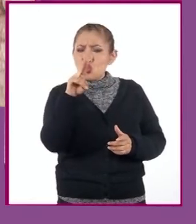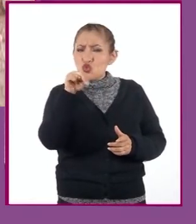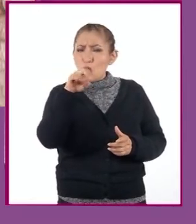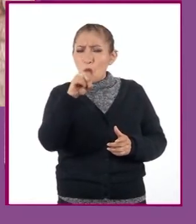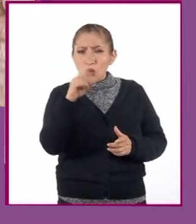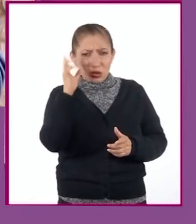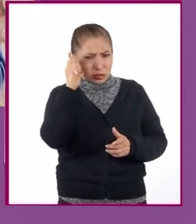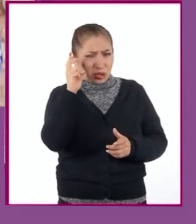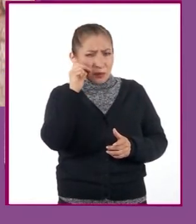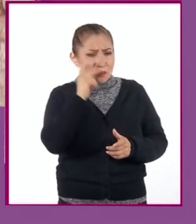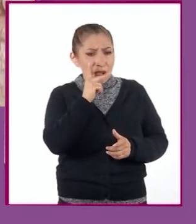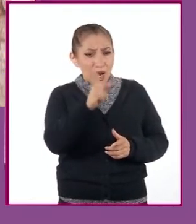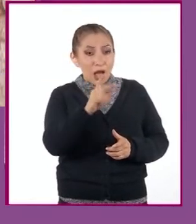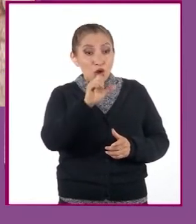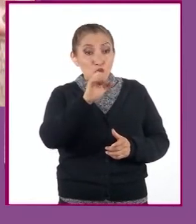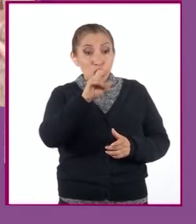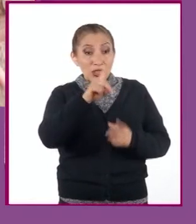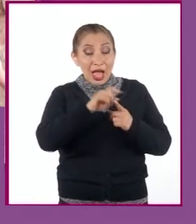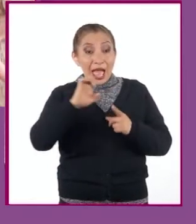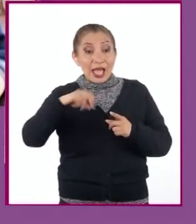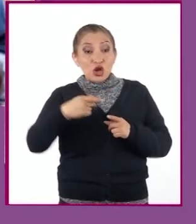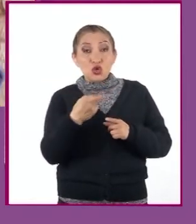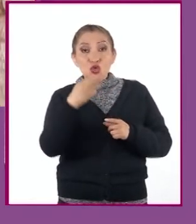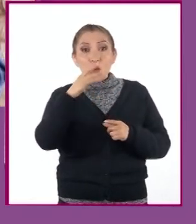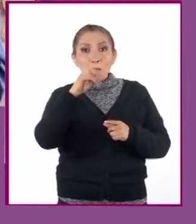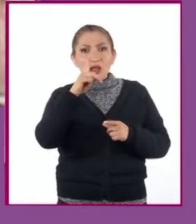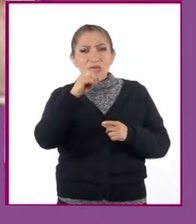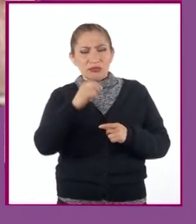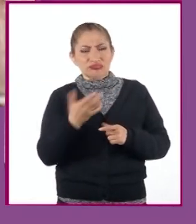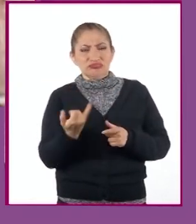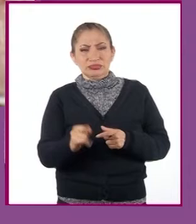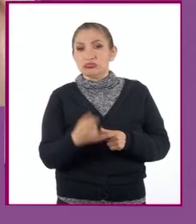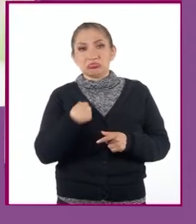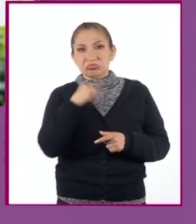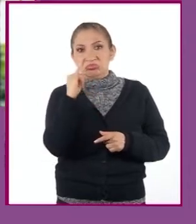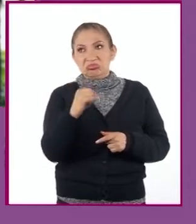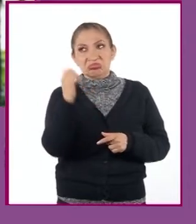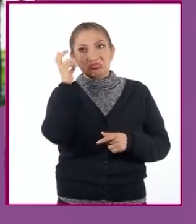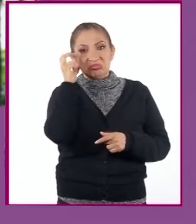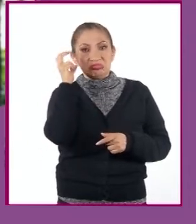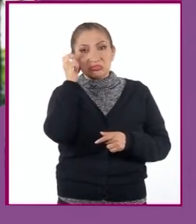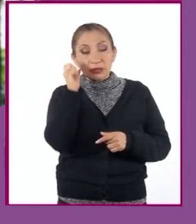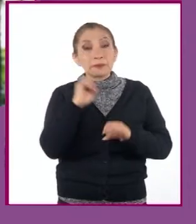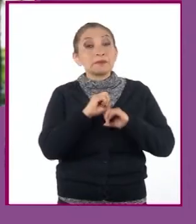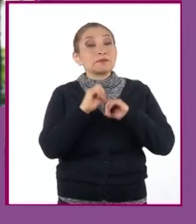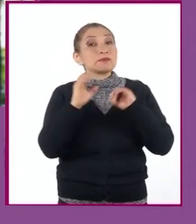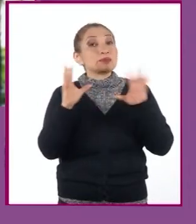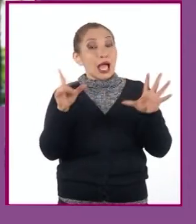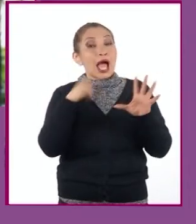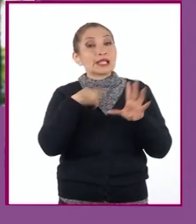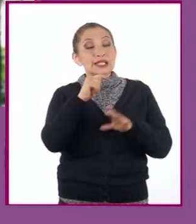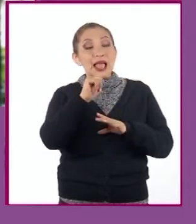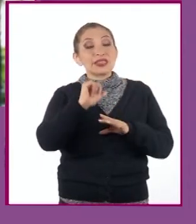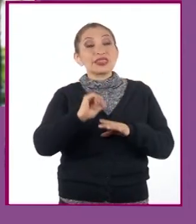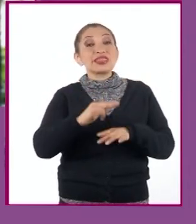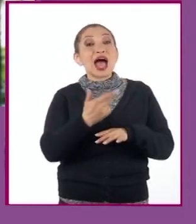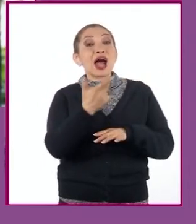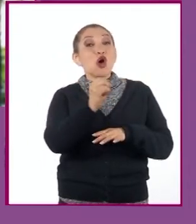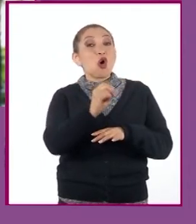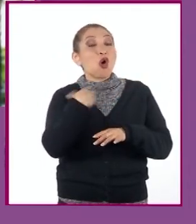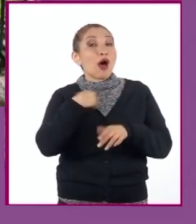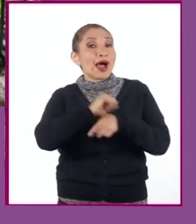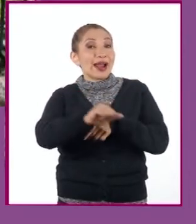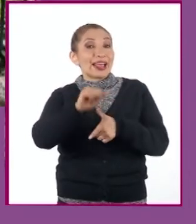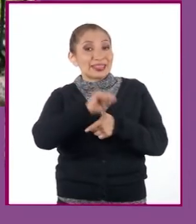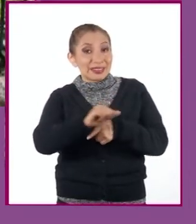¿Habían escuchado las palabras curda y engrupido? Yo no. Evidentemente es un tango argentino,